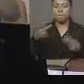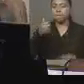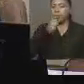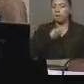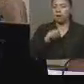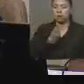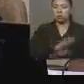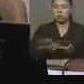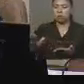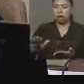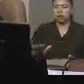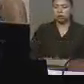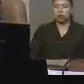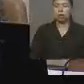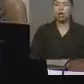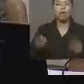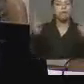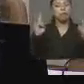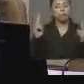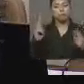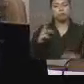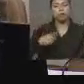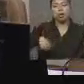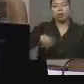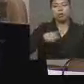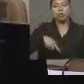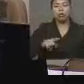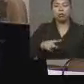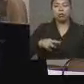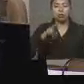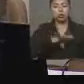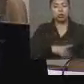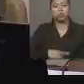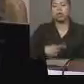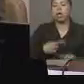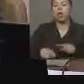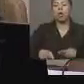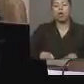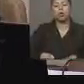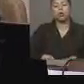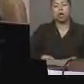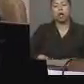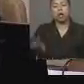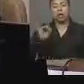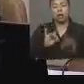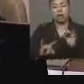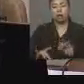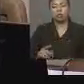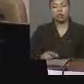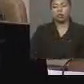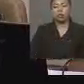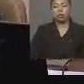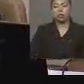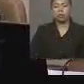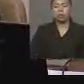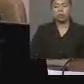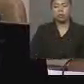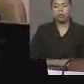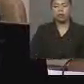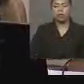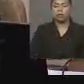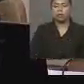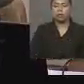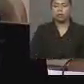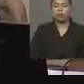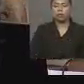son gratuitas las universidades públicas. Nosotros escogimos otro camino, pero ese camino no puede pasar por